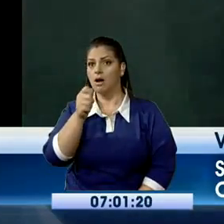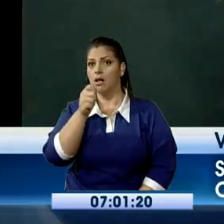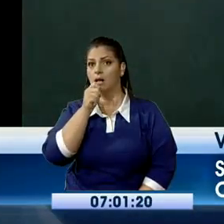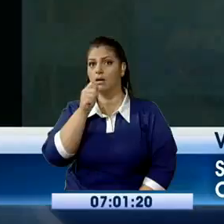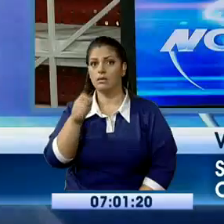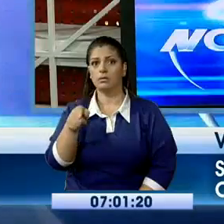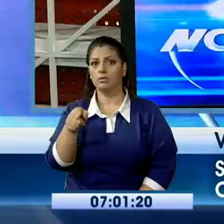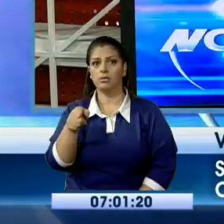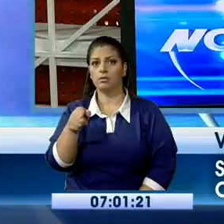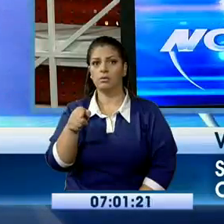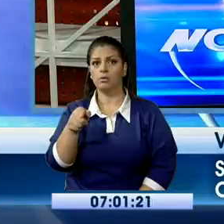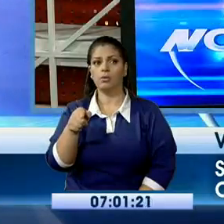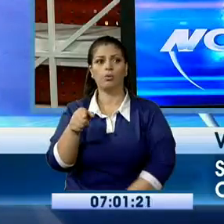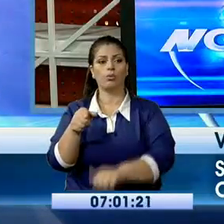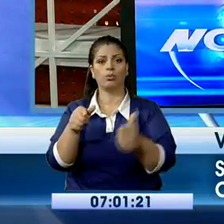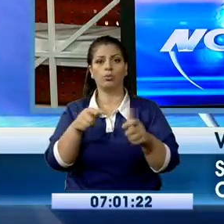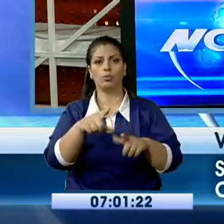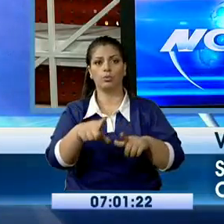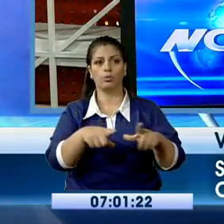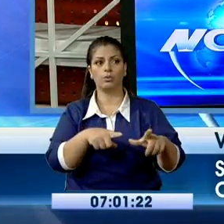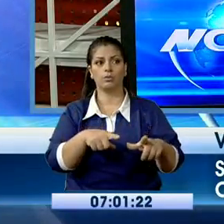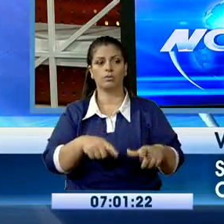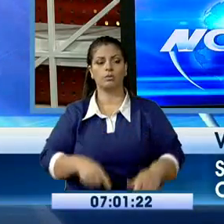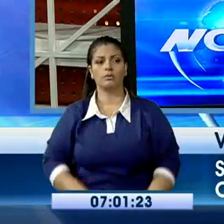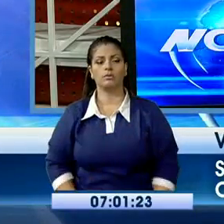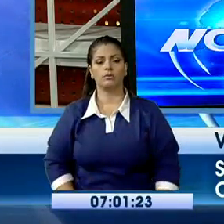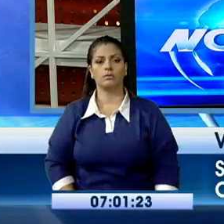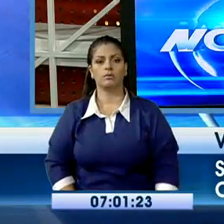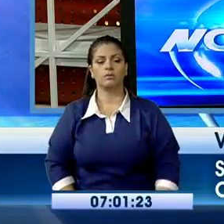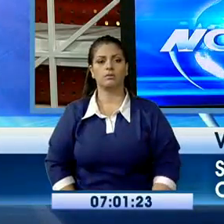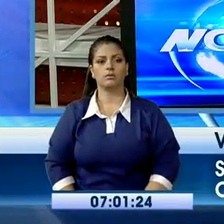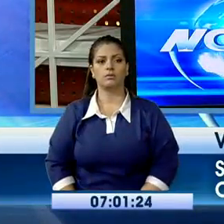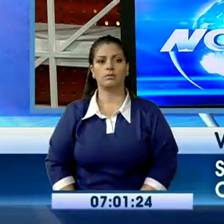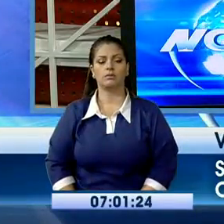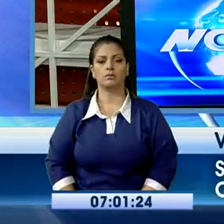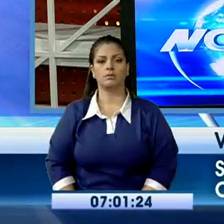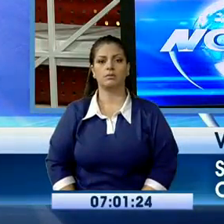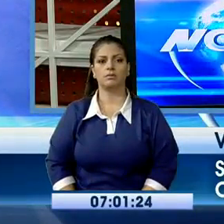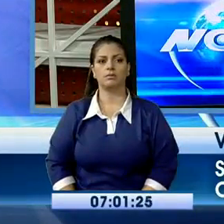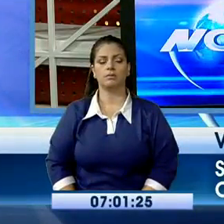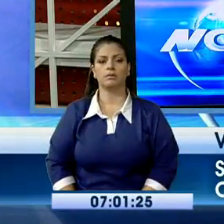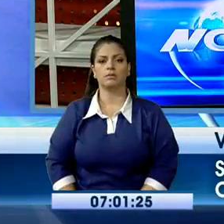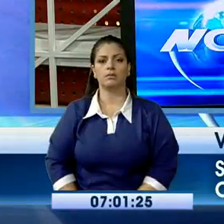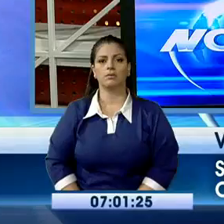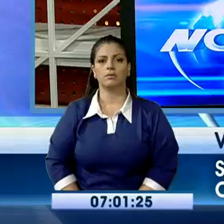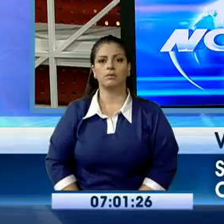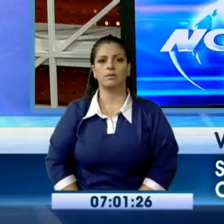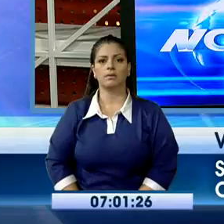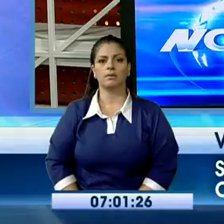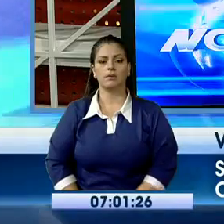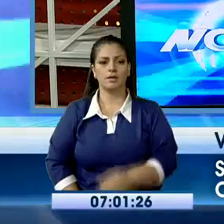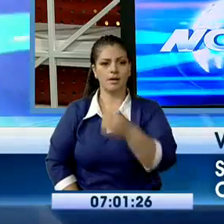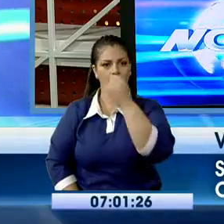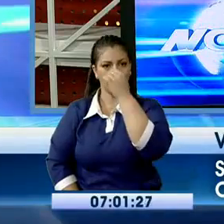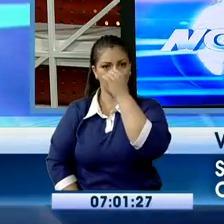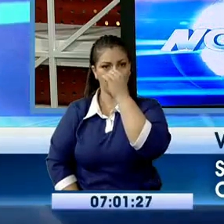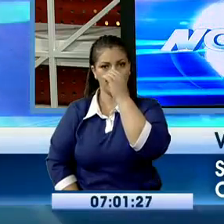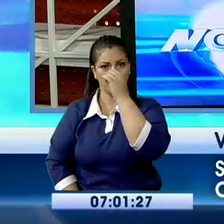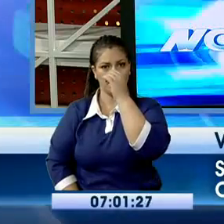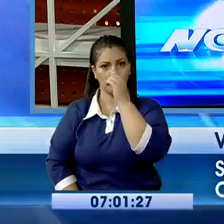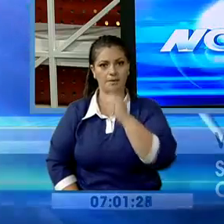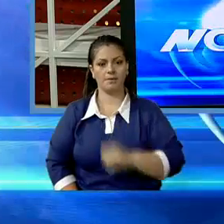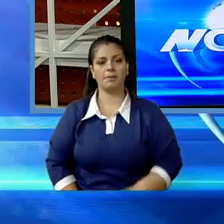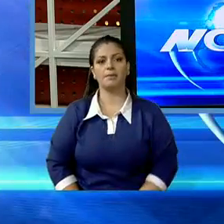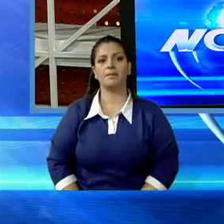No está en ese sitio ya. Entonces bueno, hacemos en caso, un paréntesis está en de otro lo del sitio, incendio, así ¿verdad? Es. Pero Jorge estuvo en esa cobertura, Jorge, y quisiera que tú